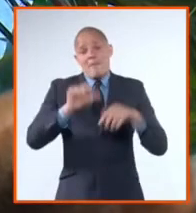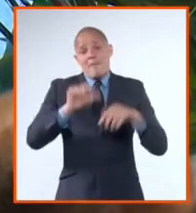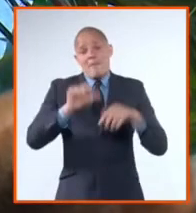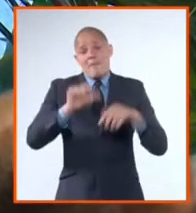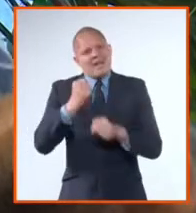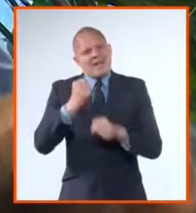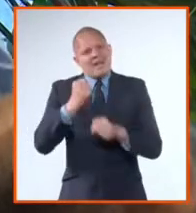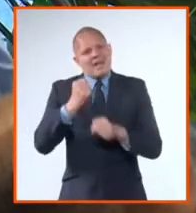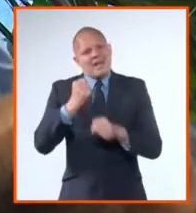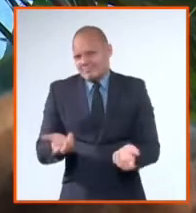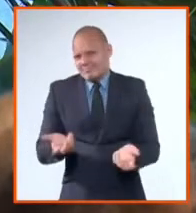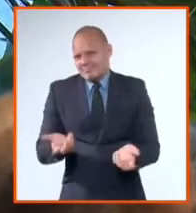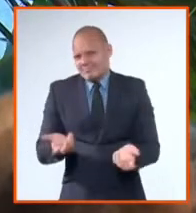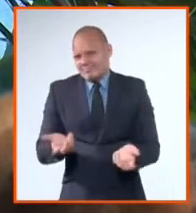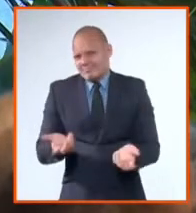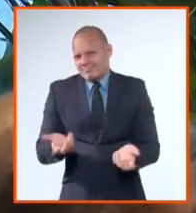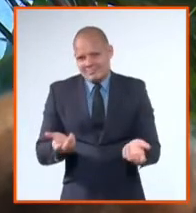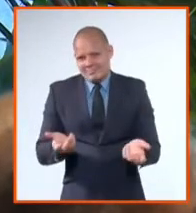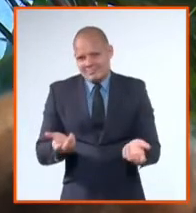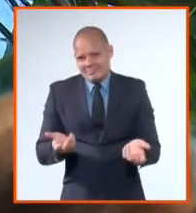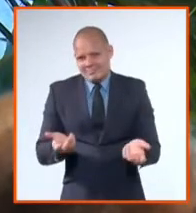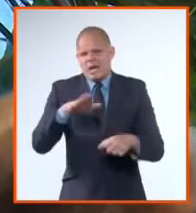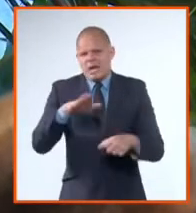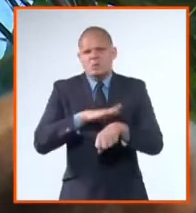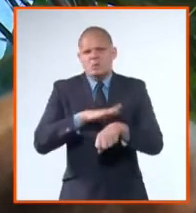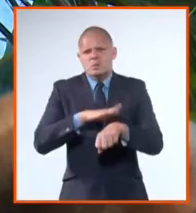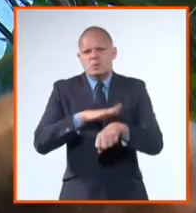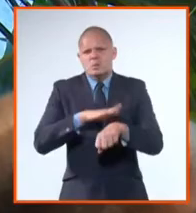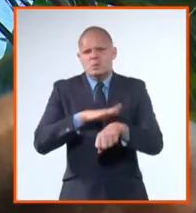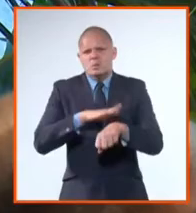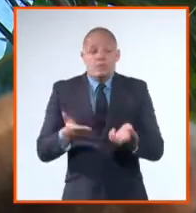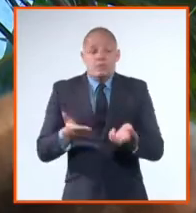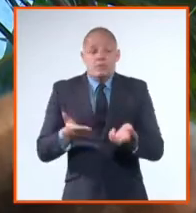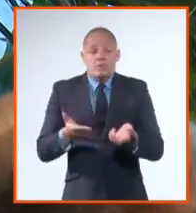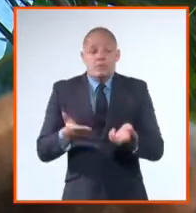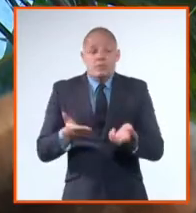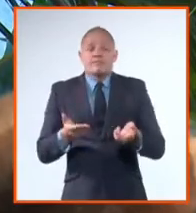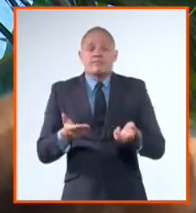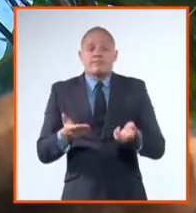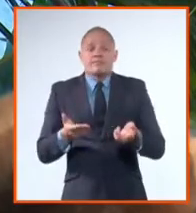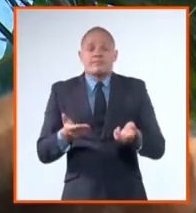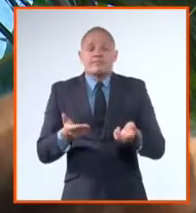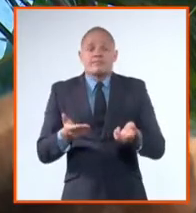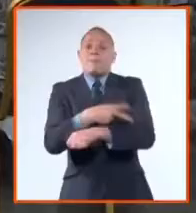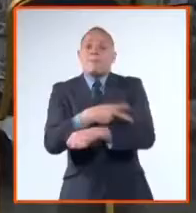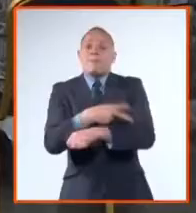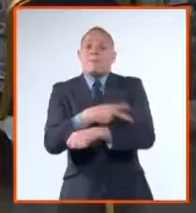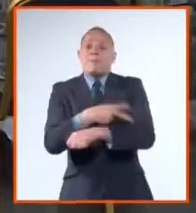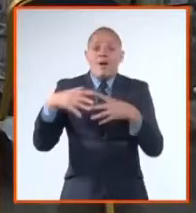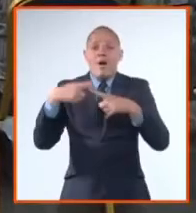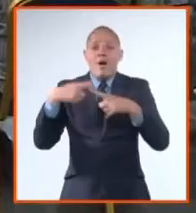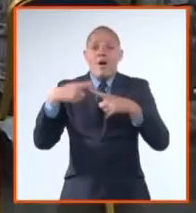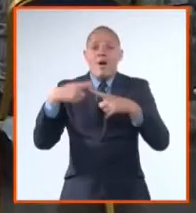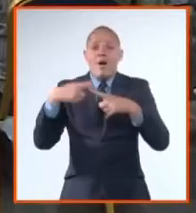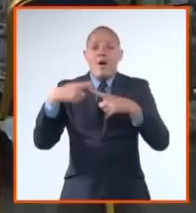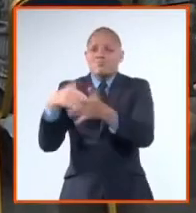que tenemos, pero no con nosotros. Esa agresión ocurre con todos los países subdesarrollados. Entonces nosotros no tenemos por qué